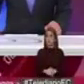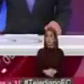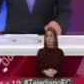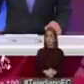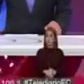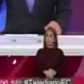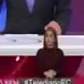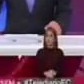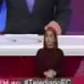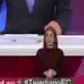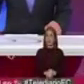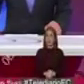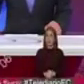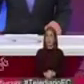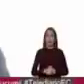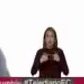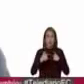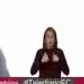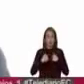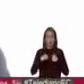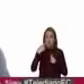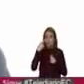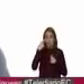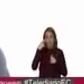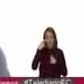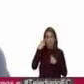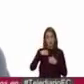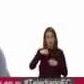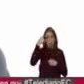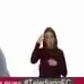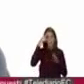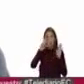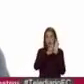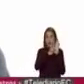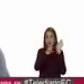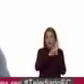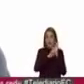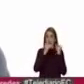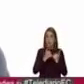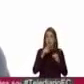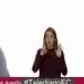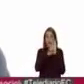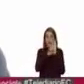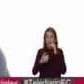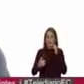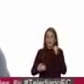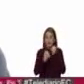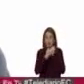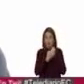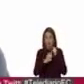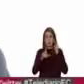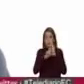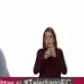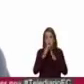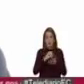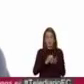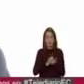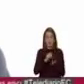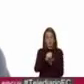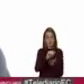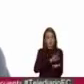A ver, yo ahí tomaría como antecedente primero lo que ocurrió con la ley humanitaria. En el proyecto inicial que envió el Ejecutivo